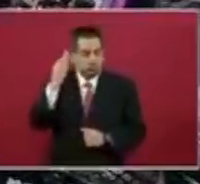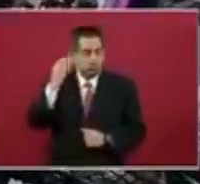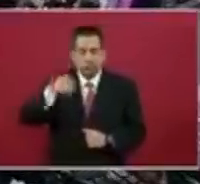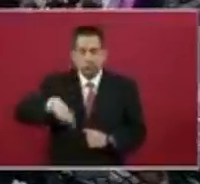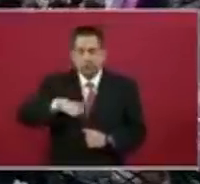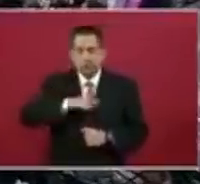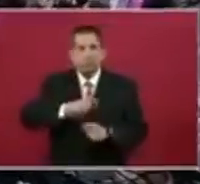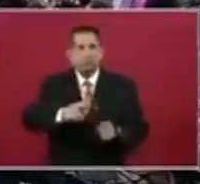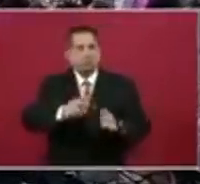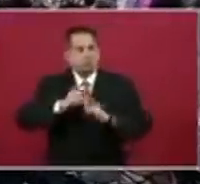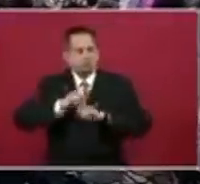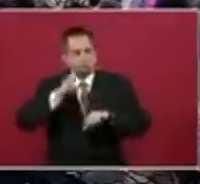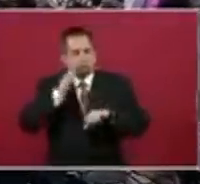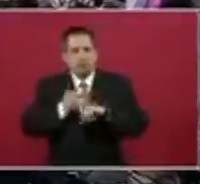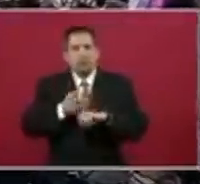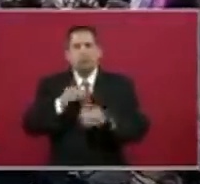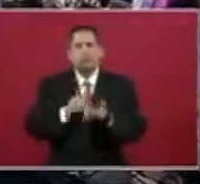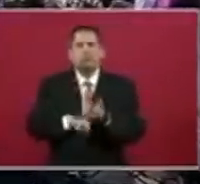le correspondieron